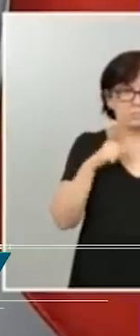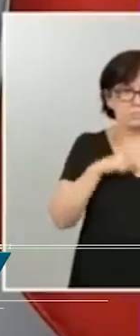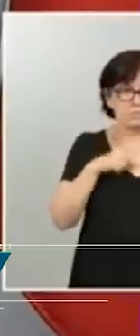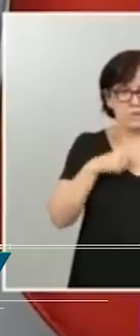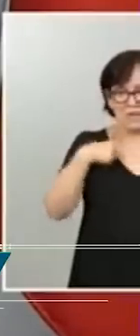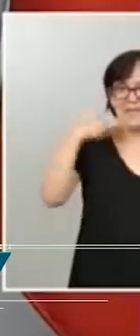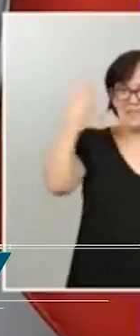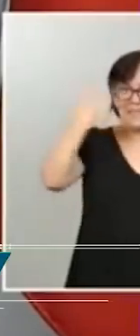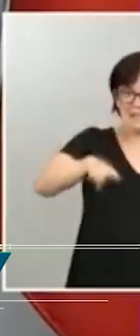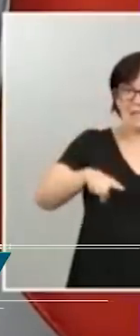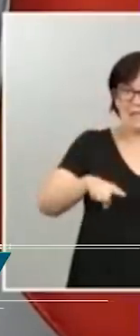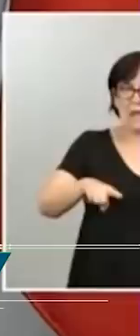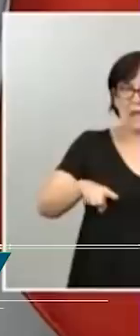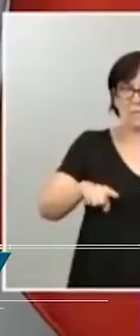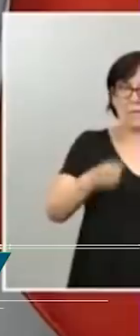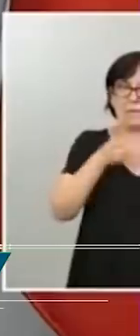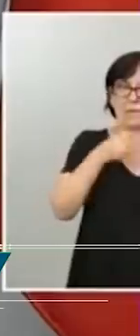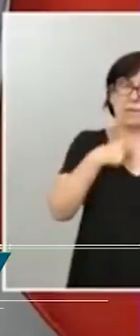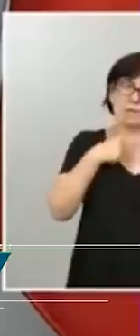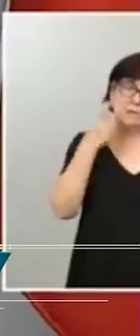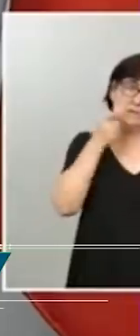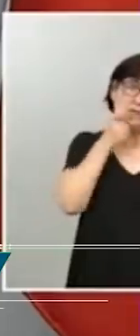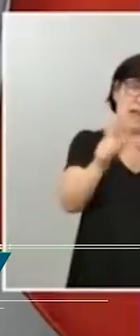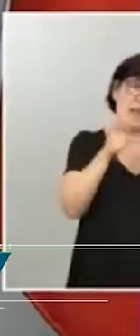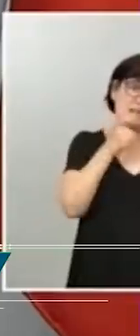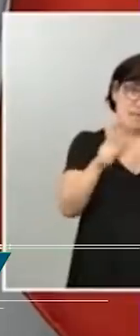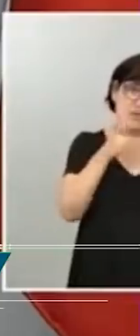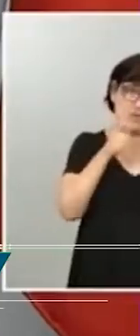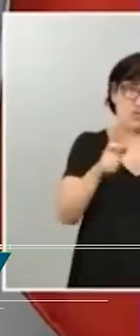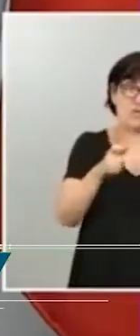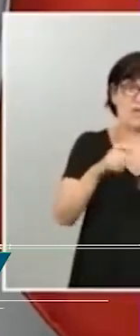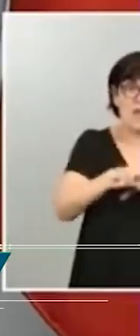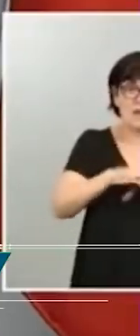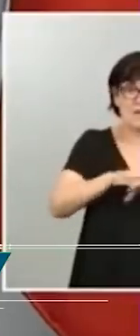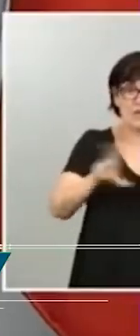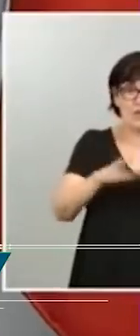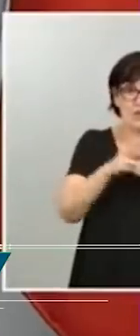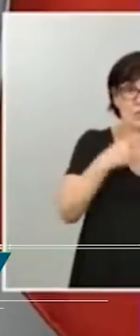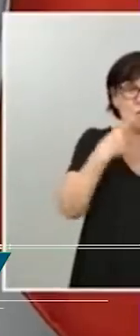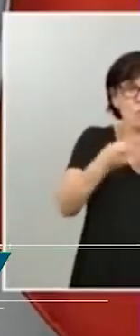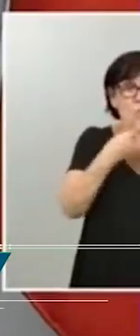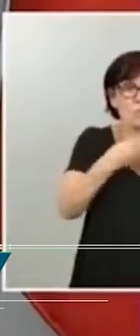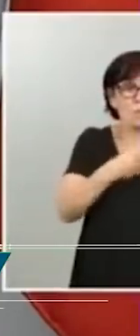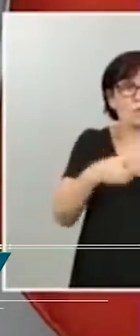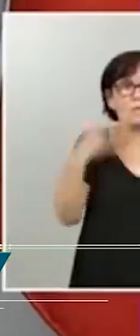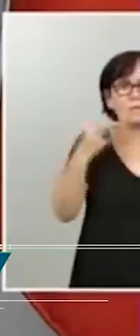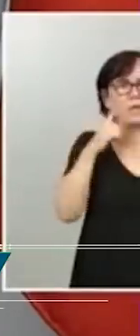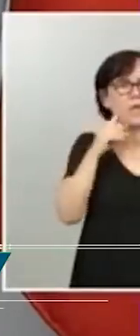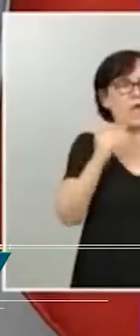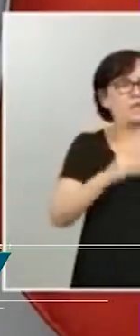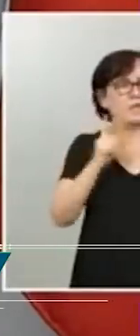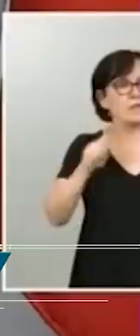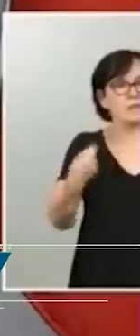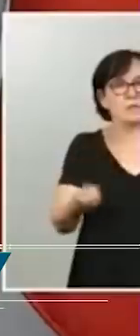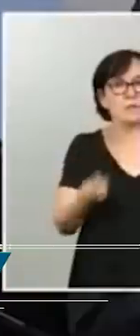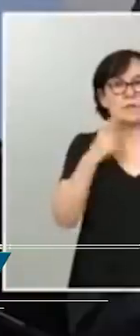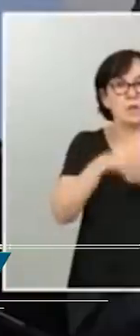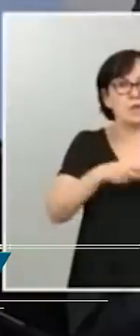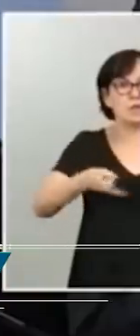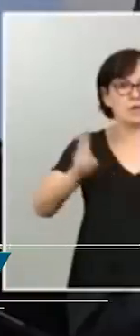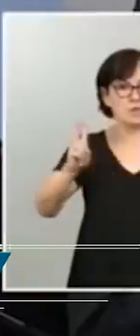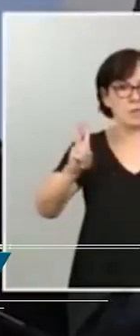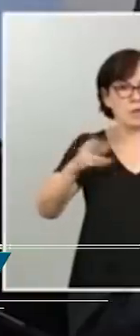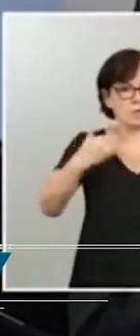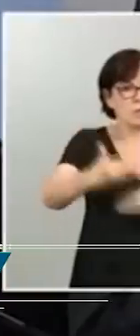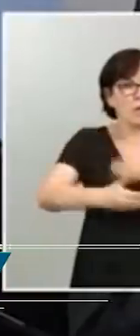2016 el señor iglesias en sede parlamentaria le dijo a la entonces diputada andrea levy ahora número 3 del ayuntamiento